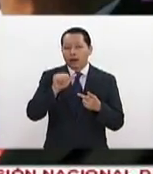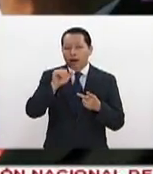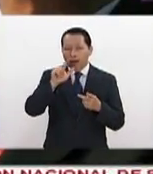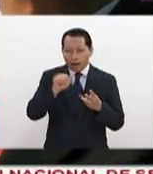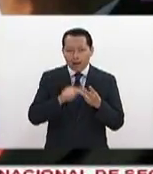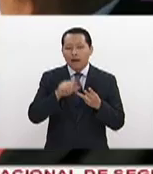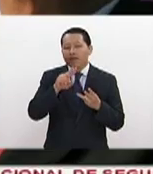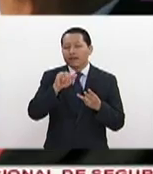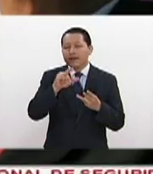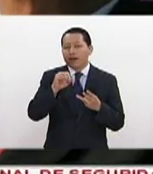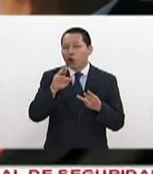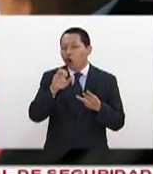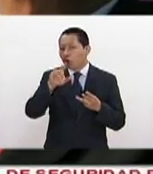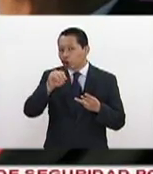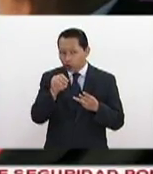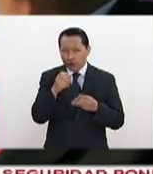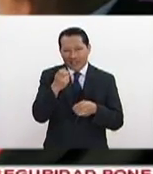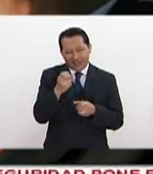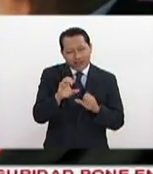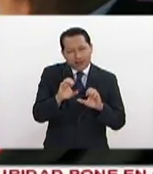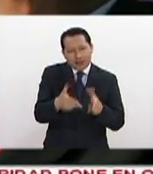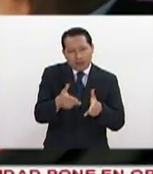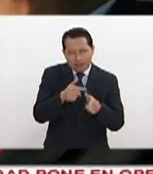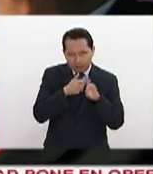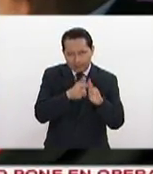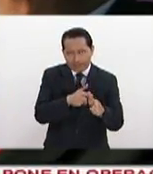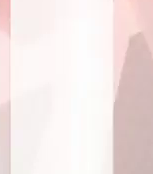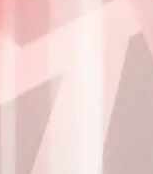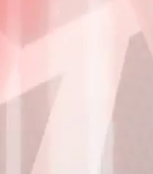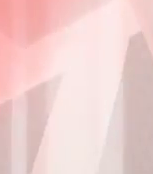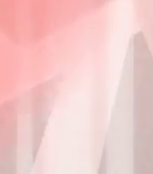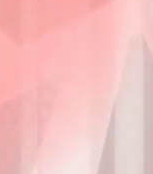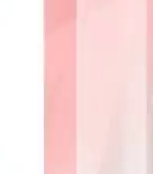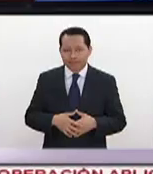Acala y Villacorso en este estado, en Chiapas.